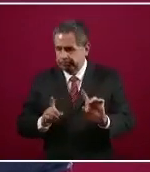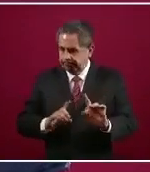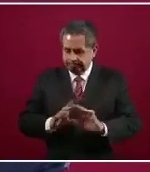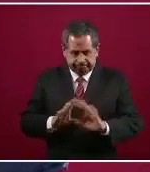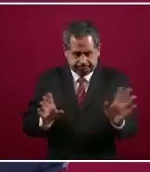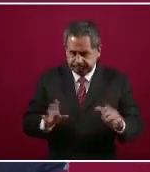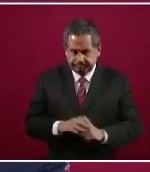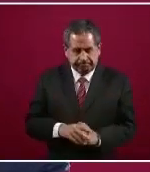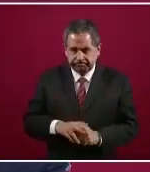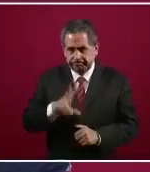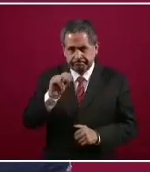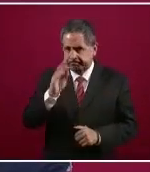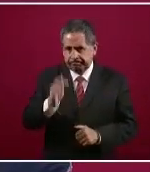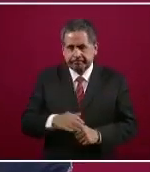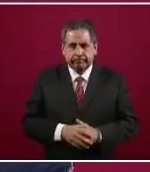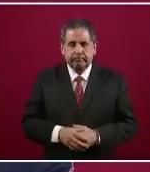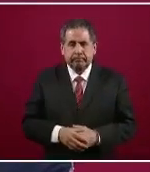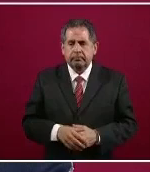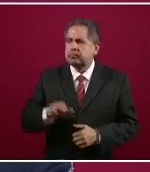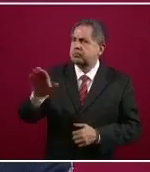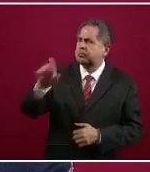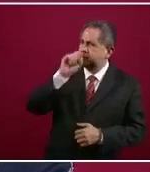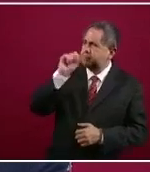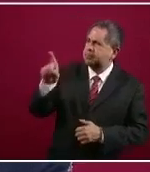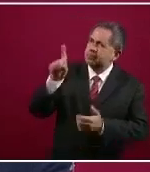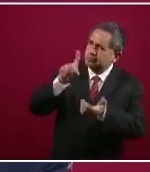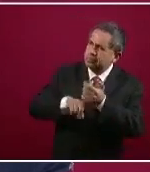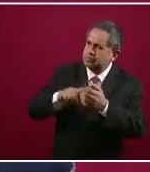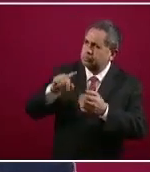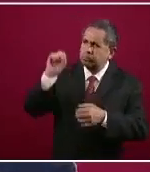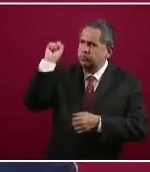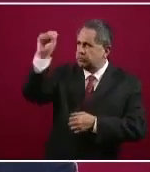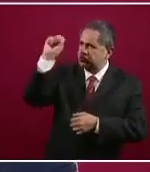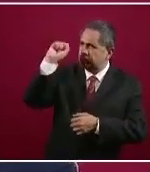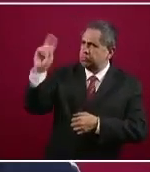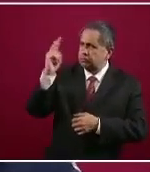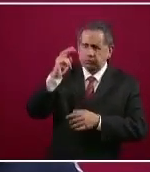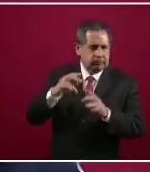Eso no se admite. También hay sindicatos dentro de esas universidades.